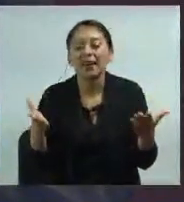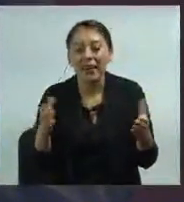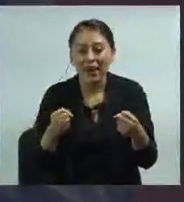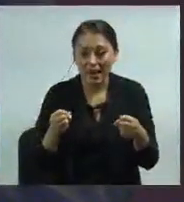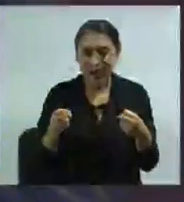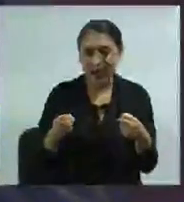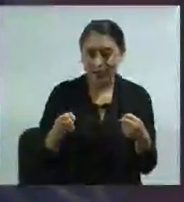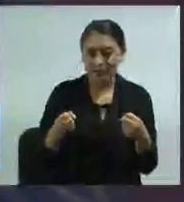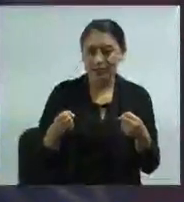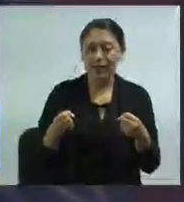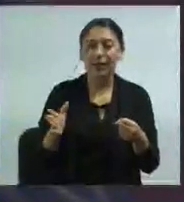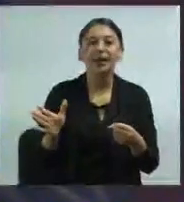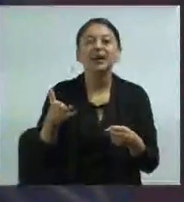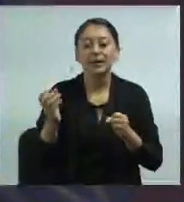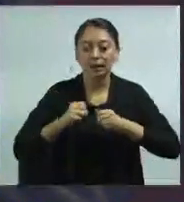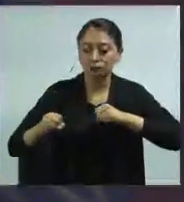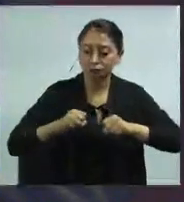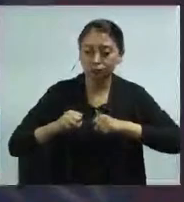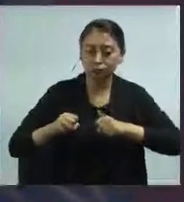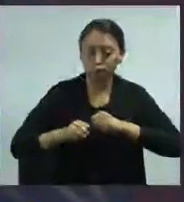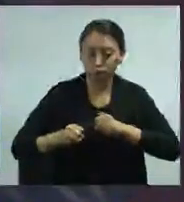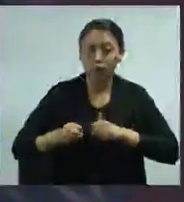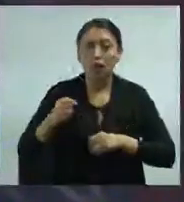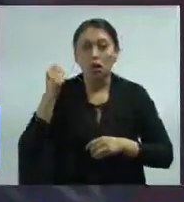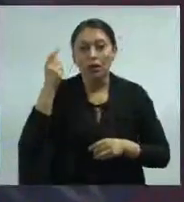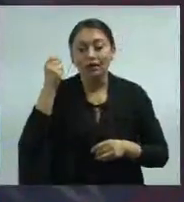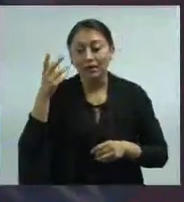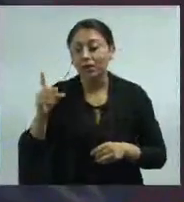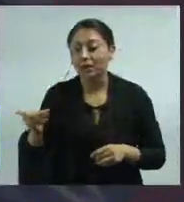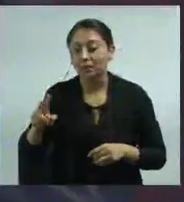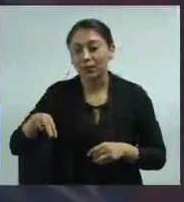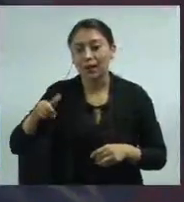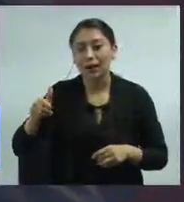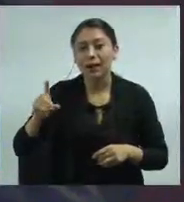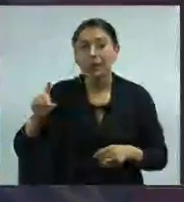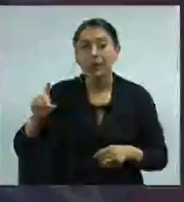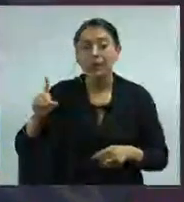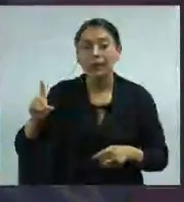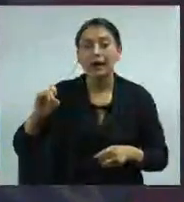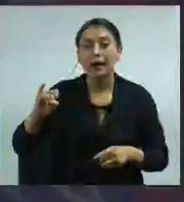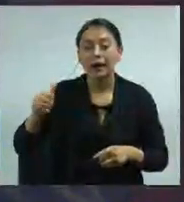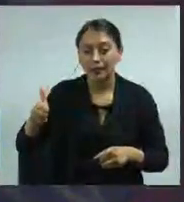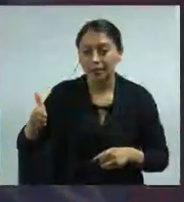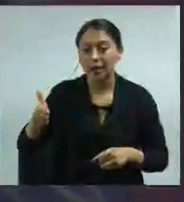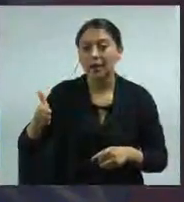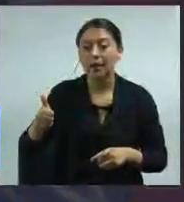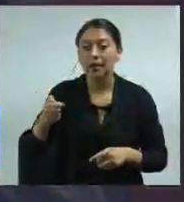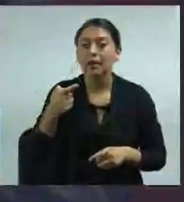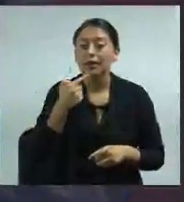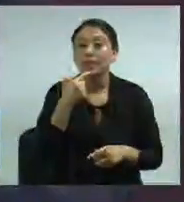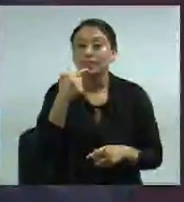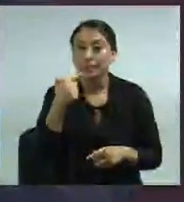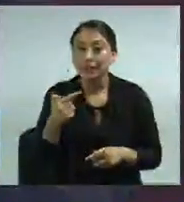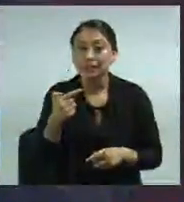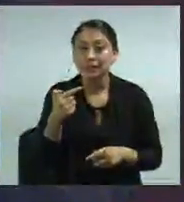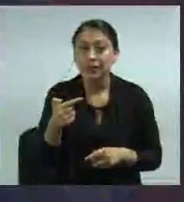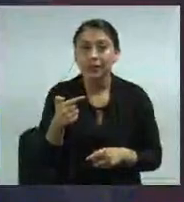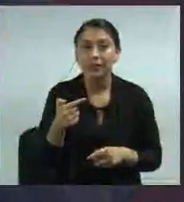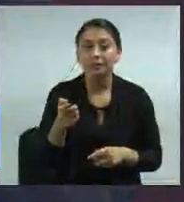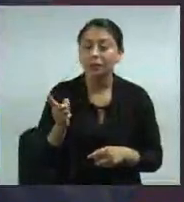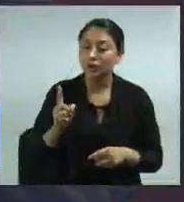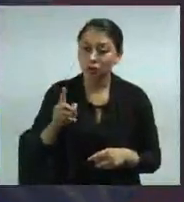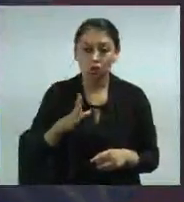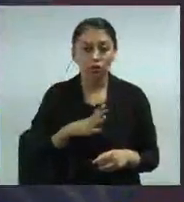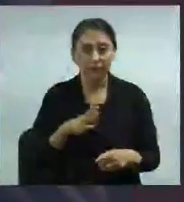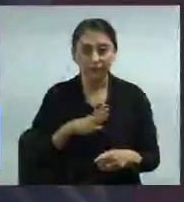acciones. Entiendo lo que nos comenta aquí la diputada Nadia, que también con todo respeto menciono su nombre, de que no se